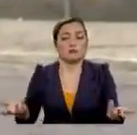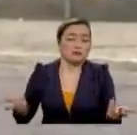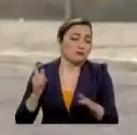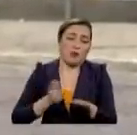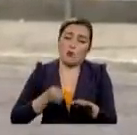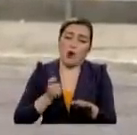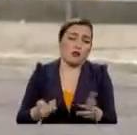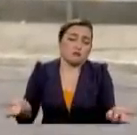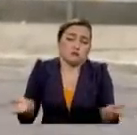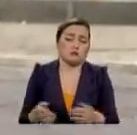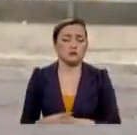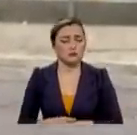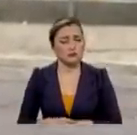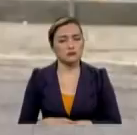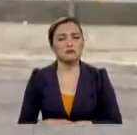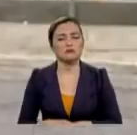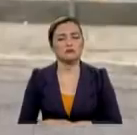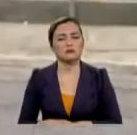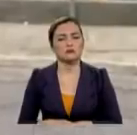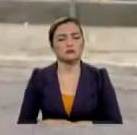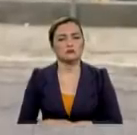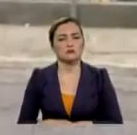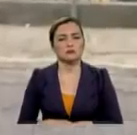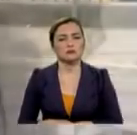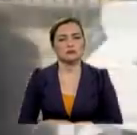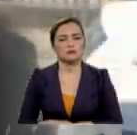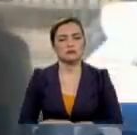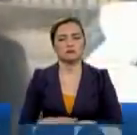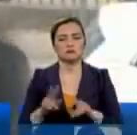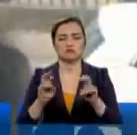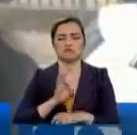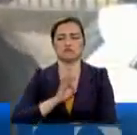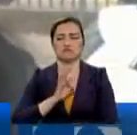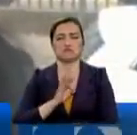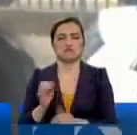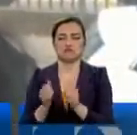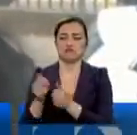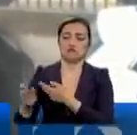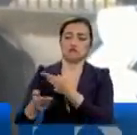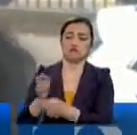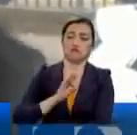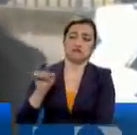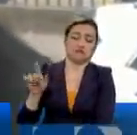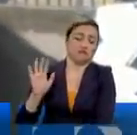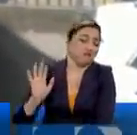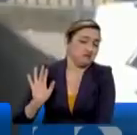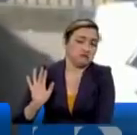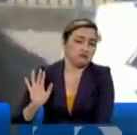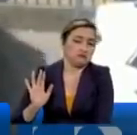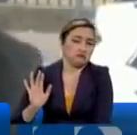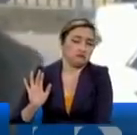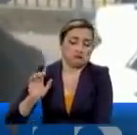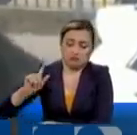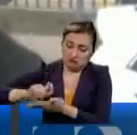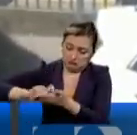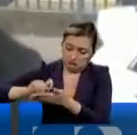en manera alguna pude haber conocido temas técnicos. El equipo negociador, el equipo de técnicos, señalaba que el Estado, a la